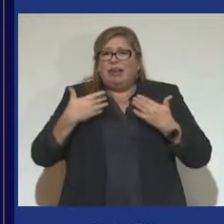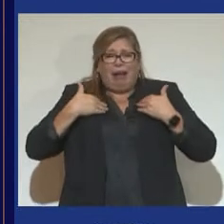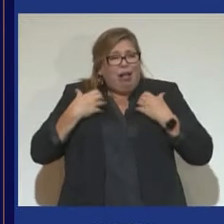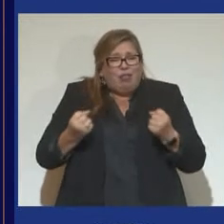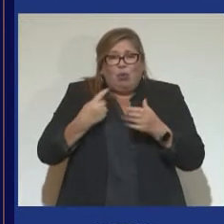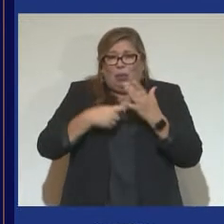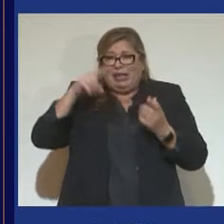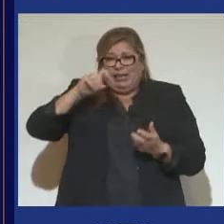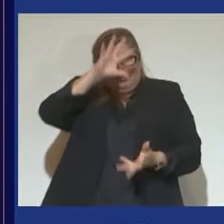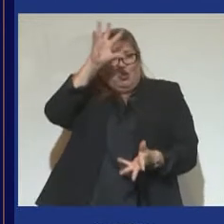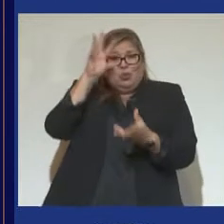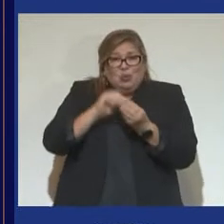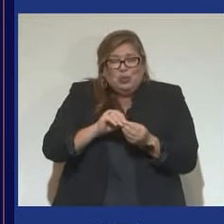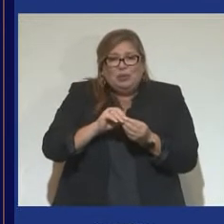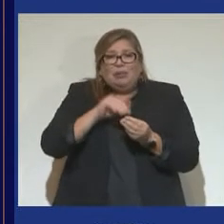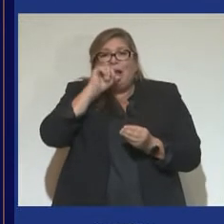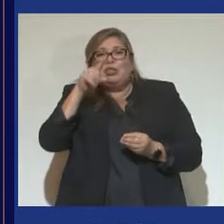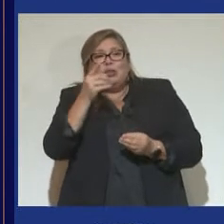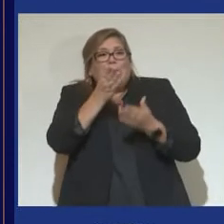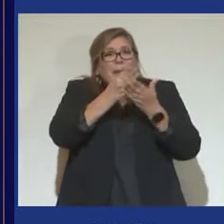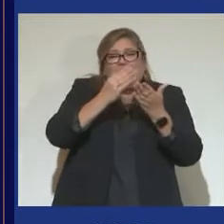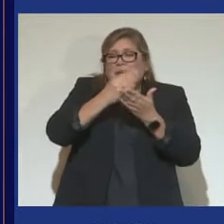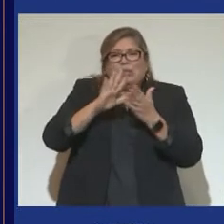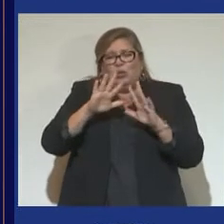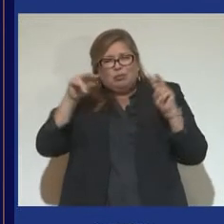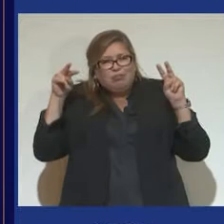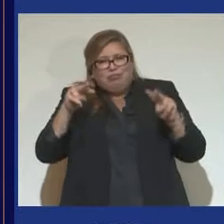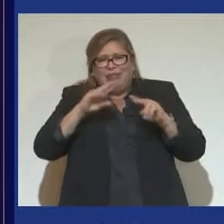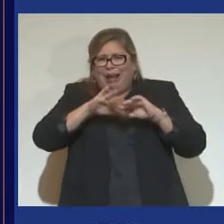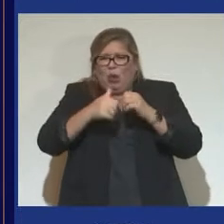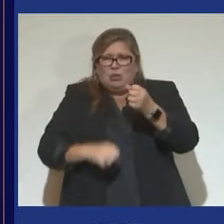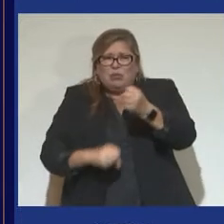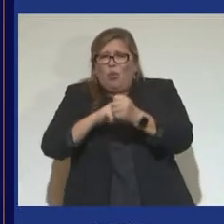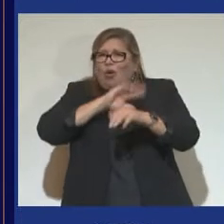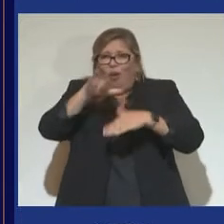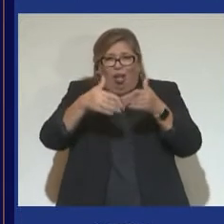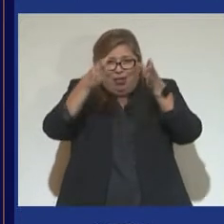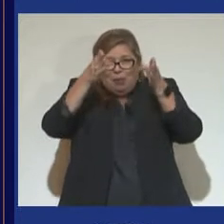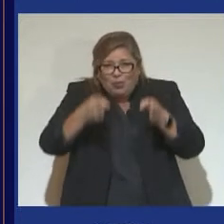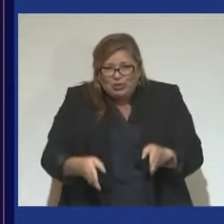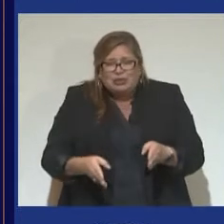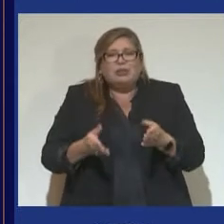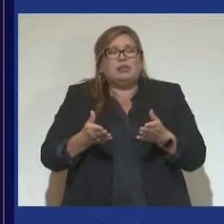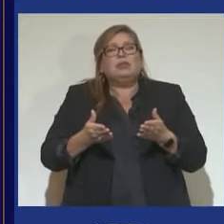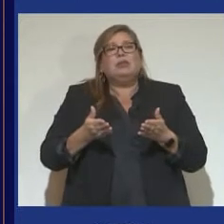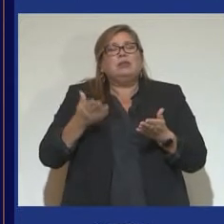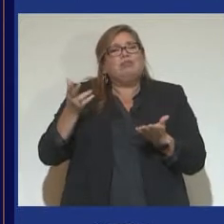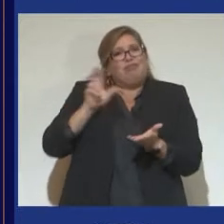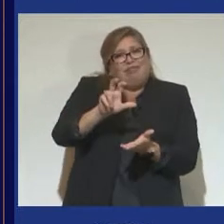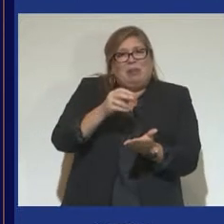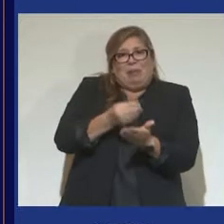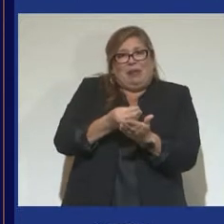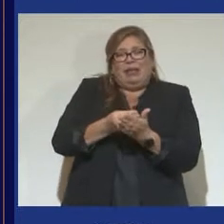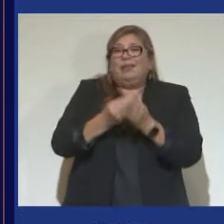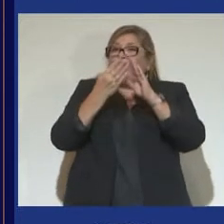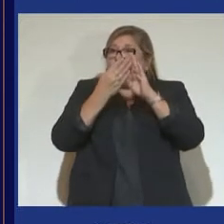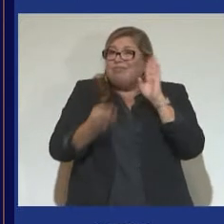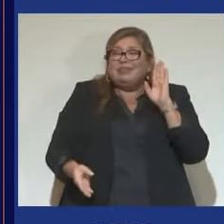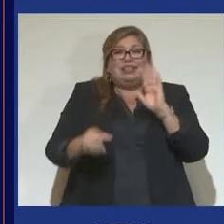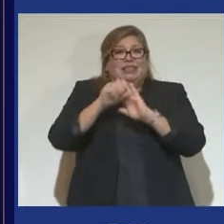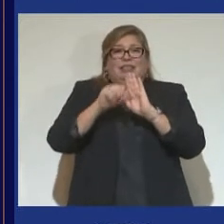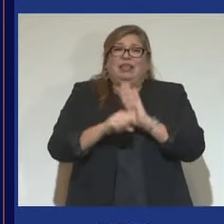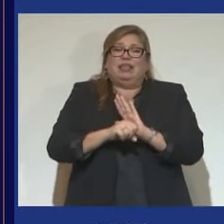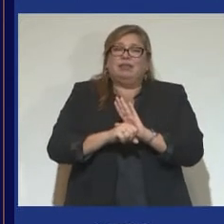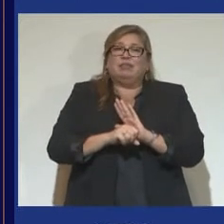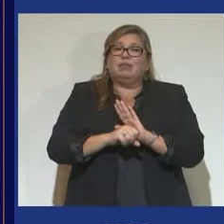de pilotos ahora queremos resolverlo a nivel general no tener un sistema fragmentado sino incorporar algo a nivel estatal